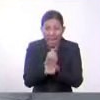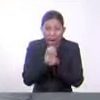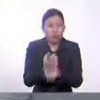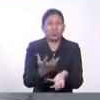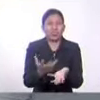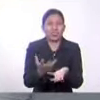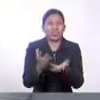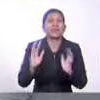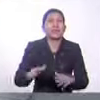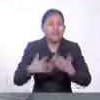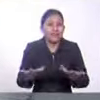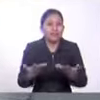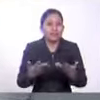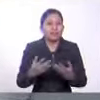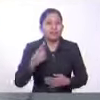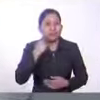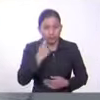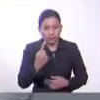las migraciones,